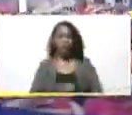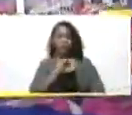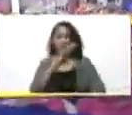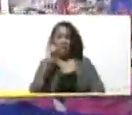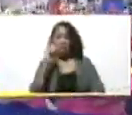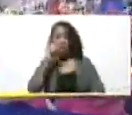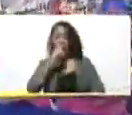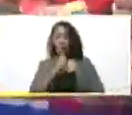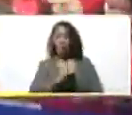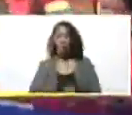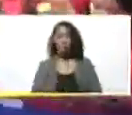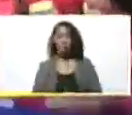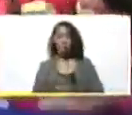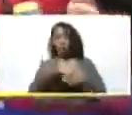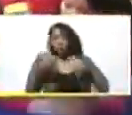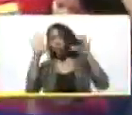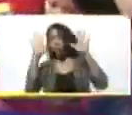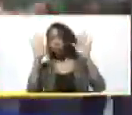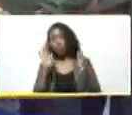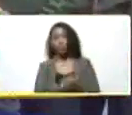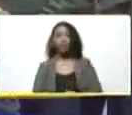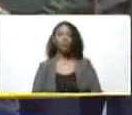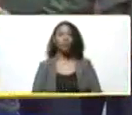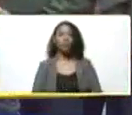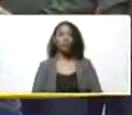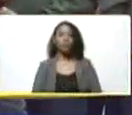500 años, Naguara,